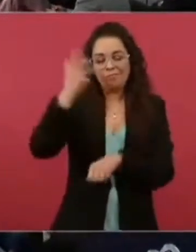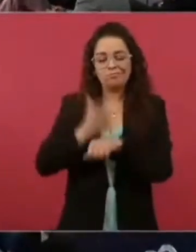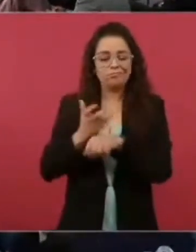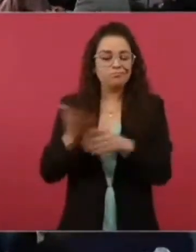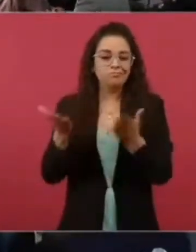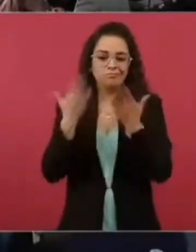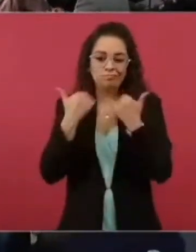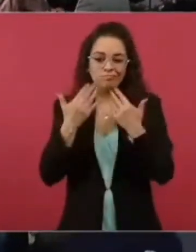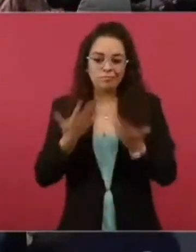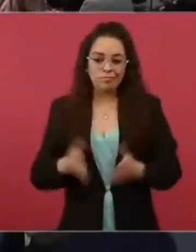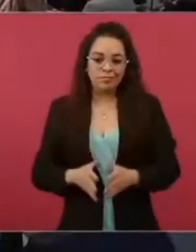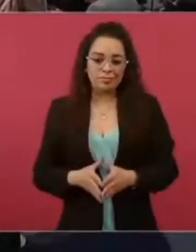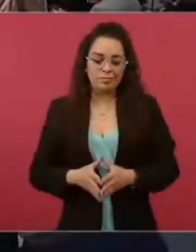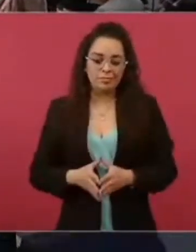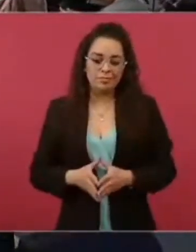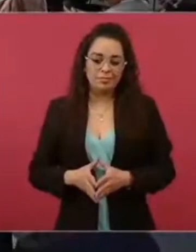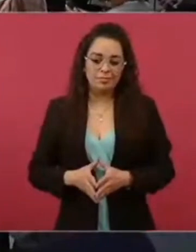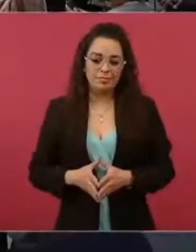Diego, ¿sí?